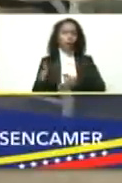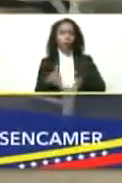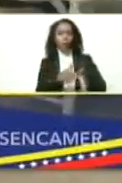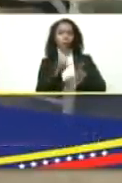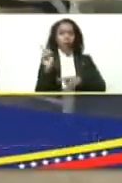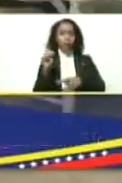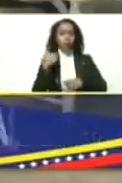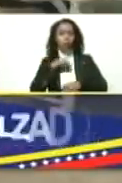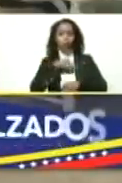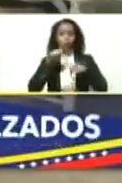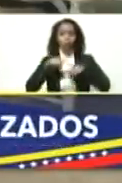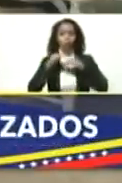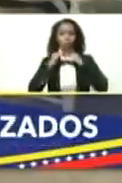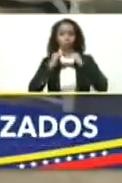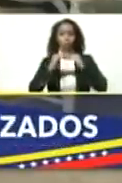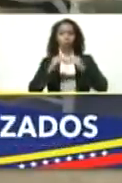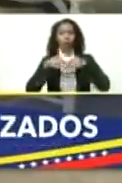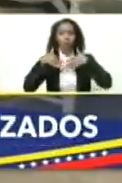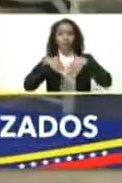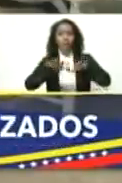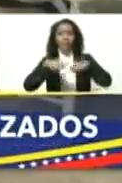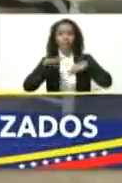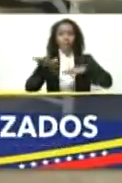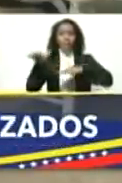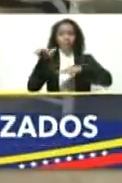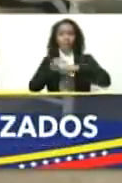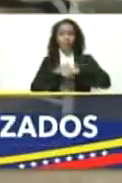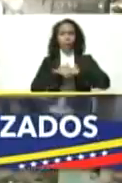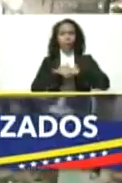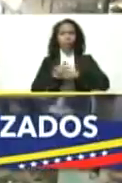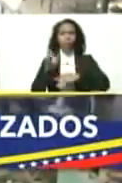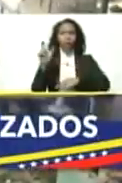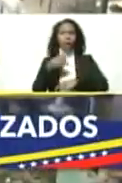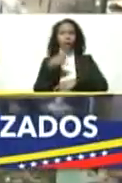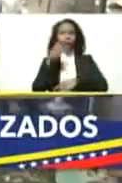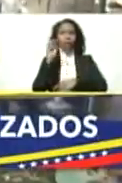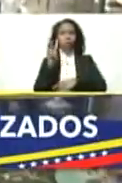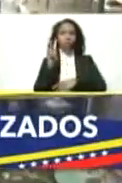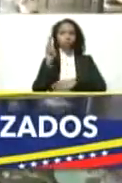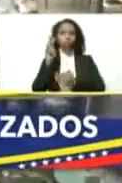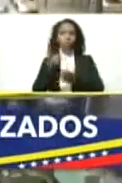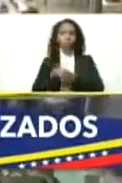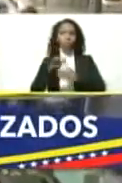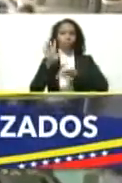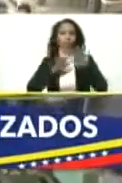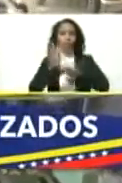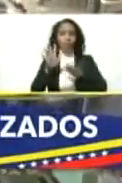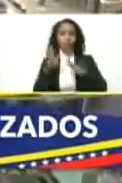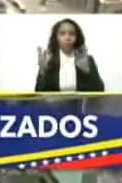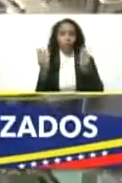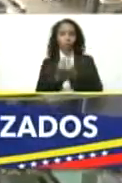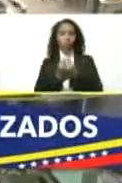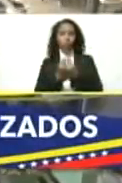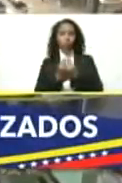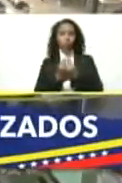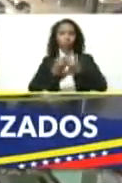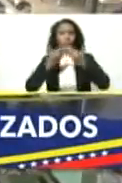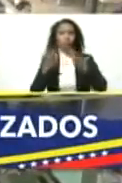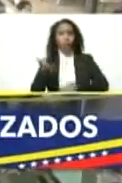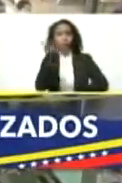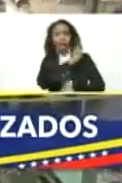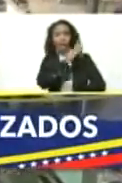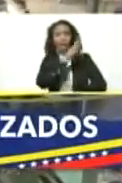en la planta de industria textil del calzado G2 2015, acompañados de el jefe